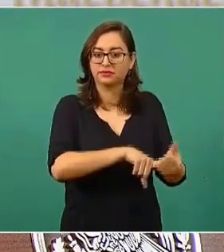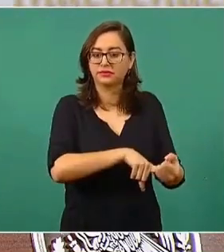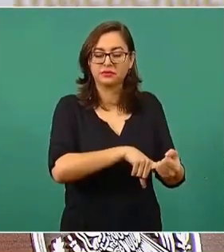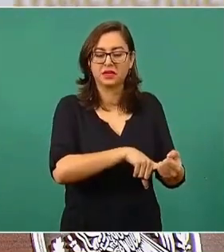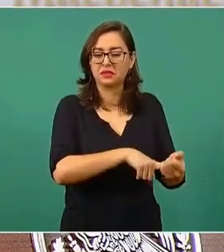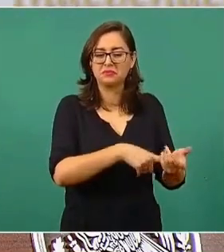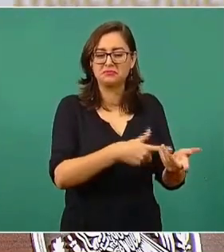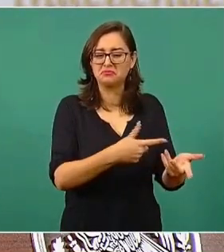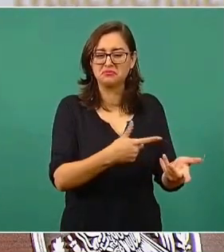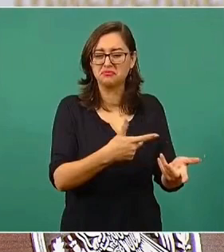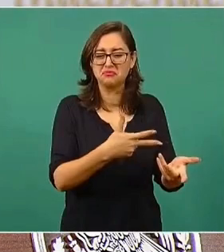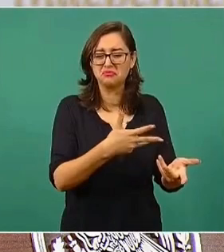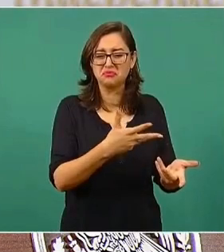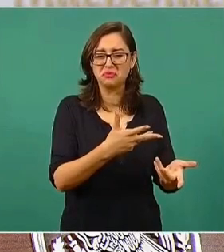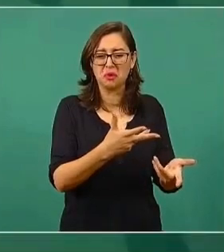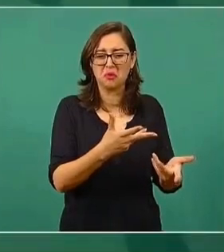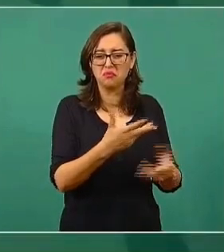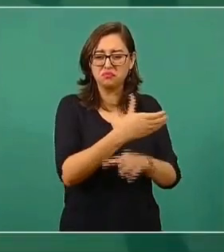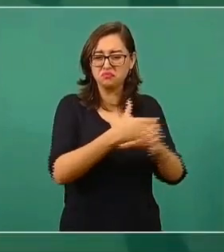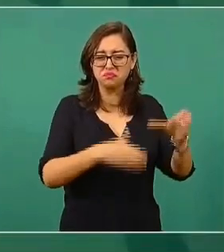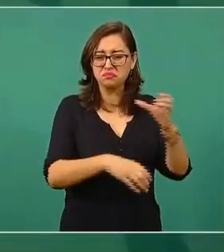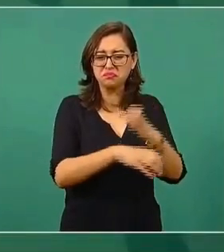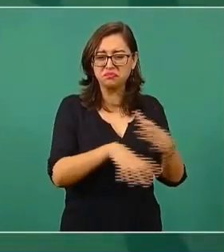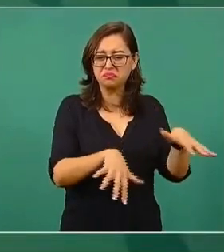artículos chatarra.